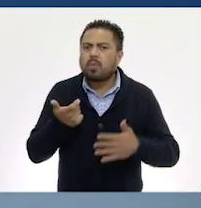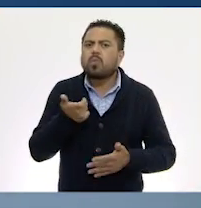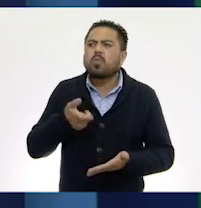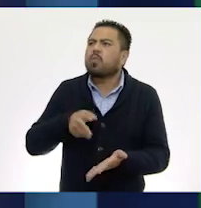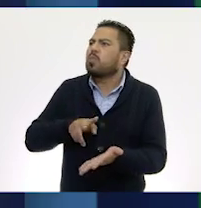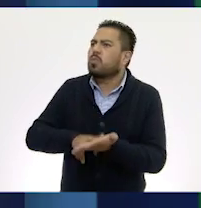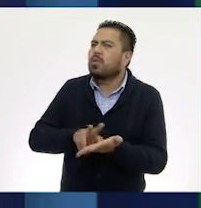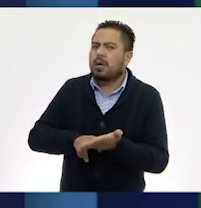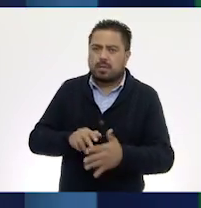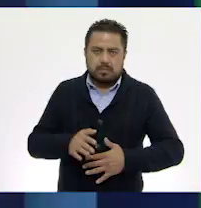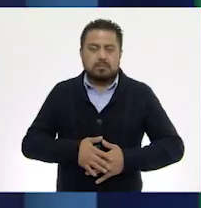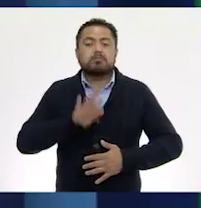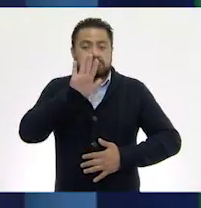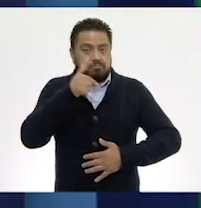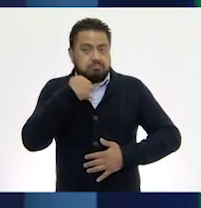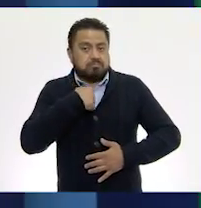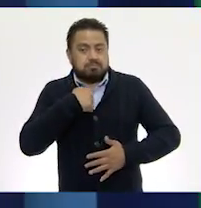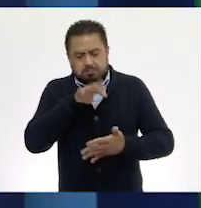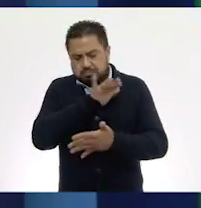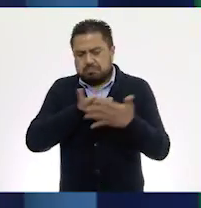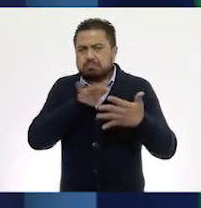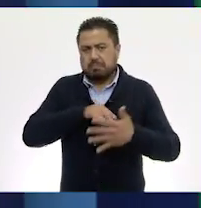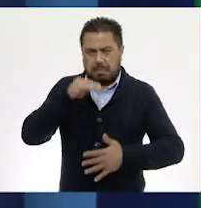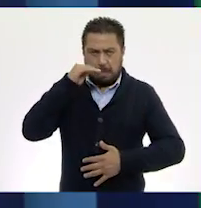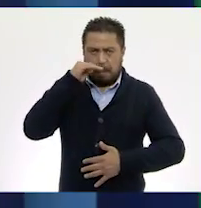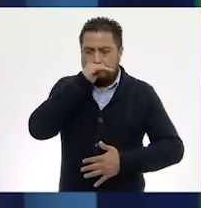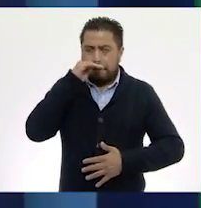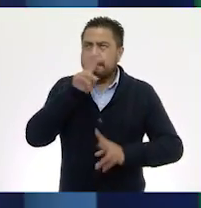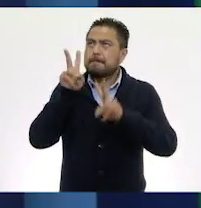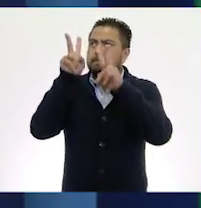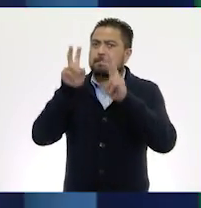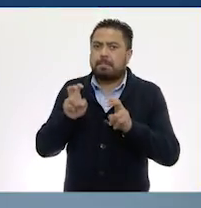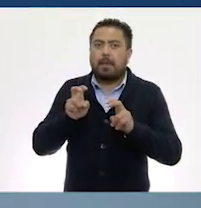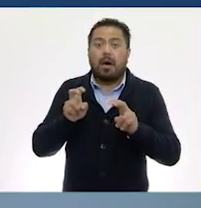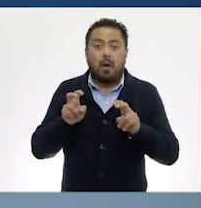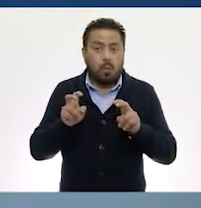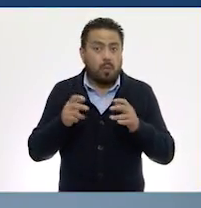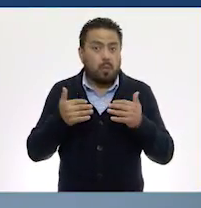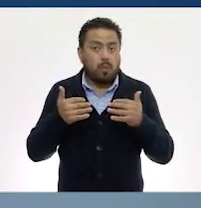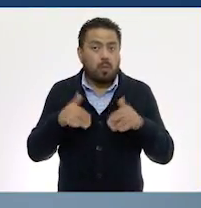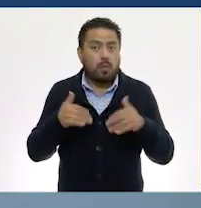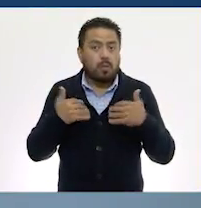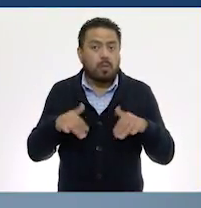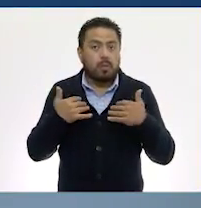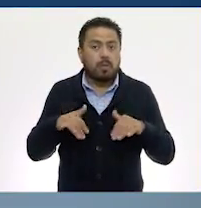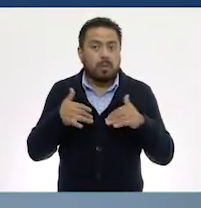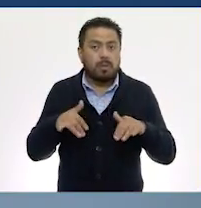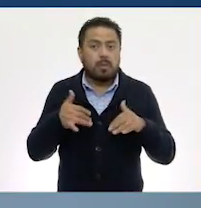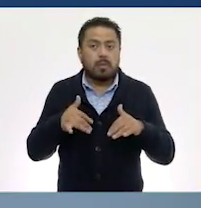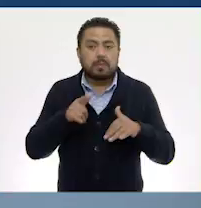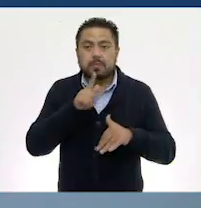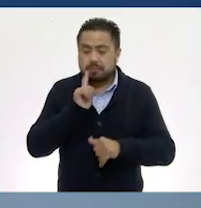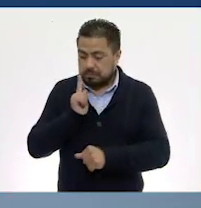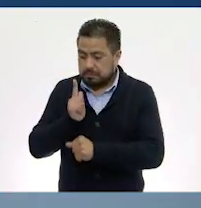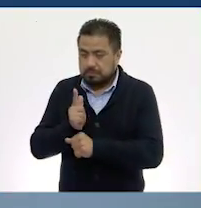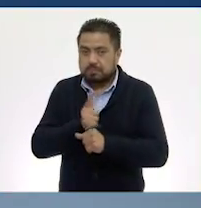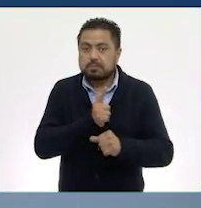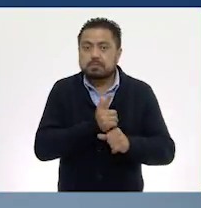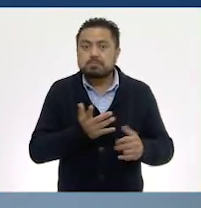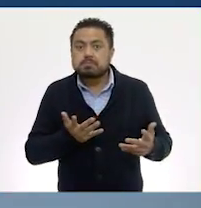cuestan? Yo los que leo son gratuitos. ¡Órale! Entonces los